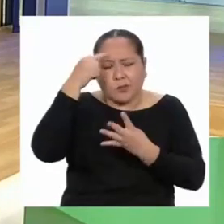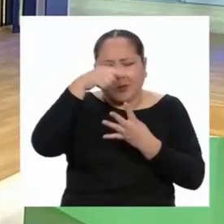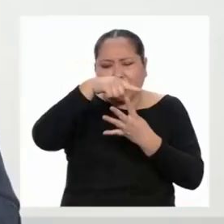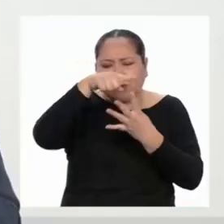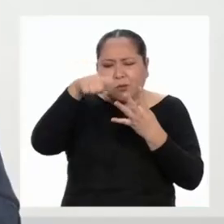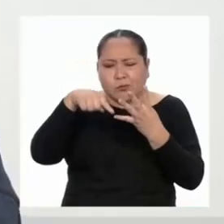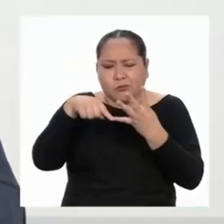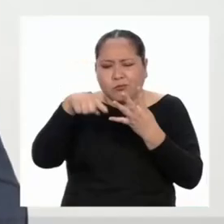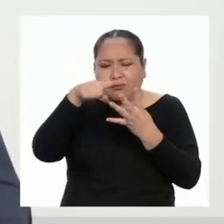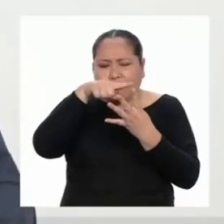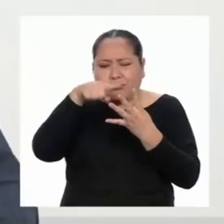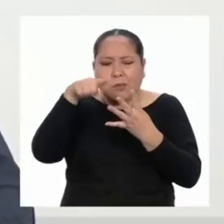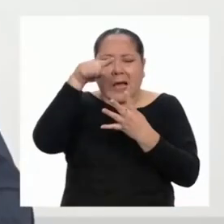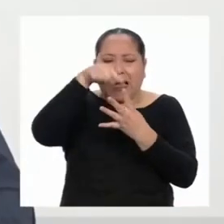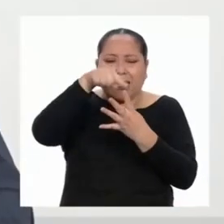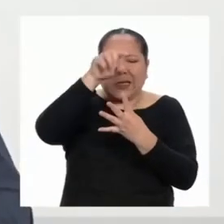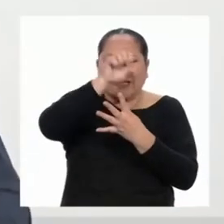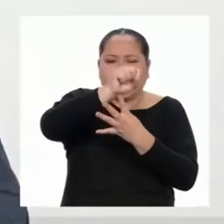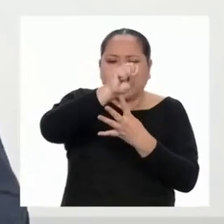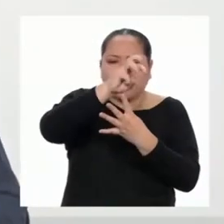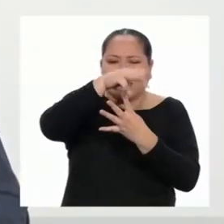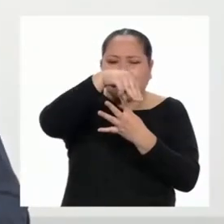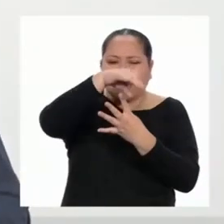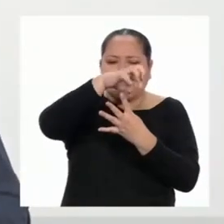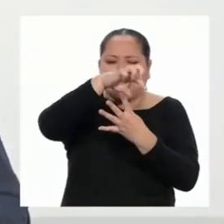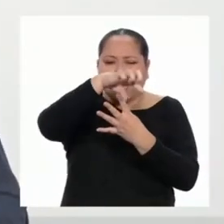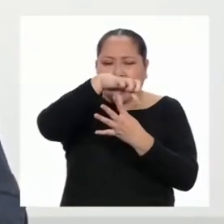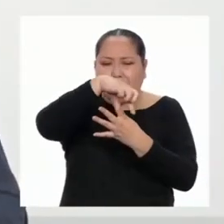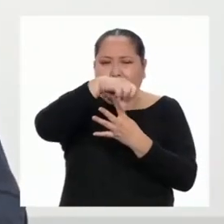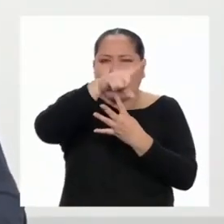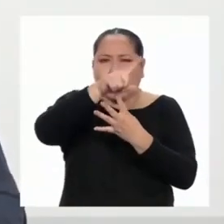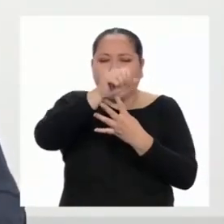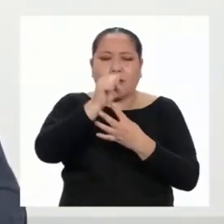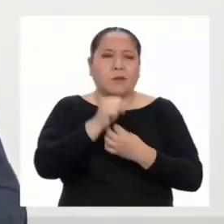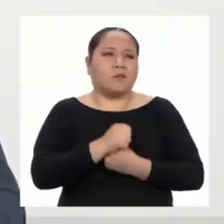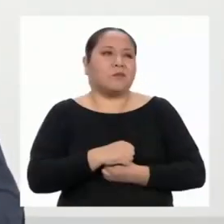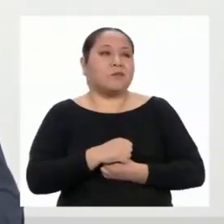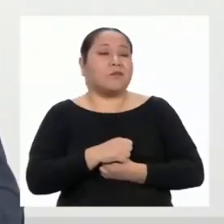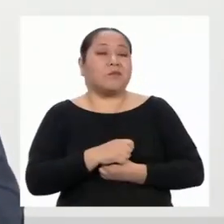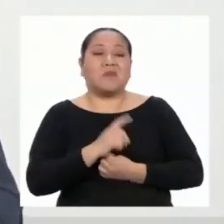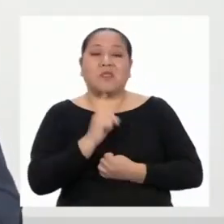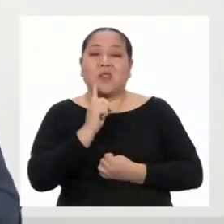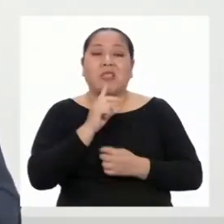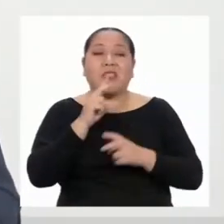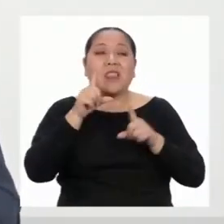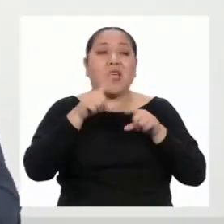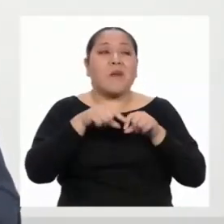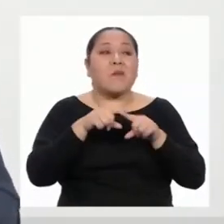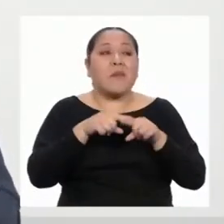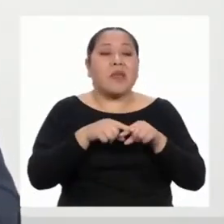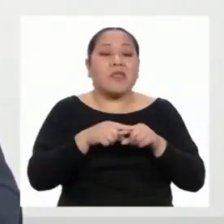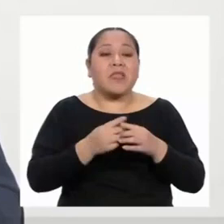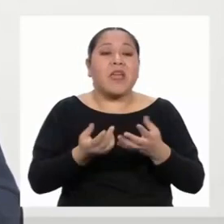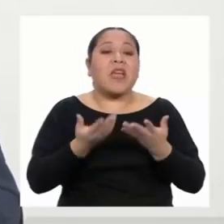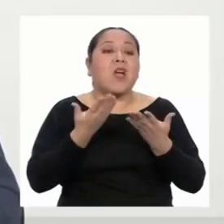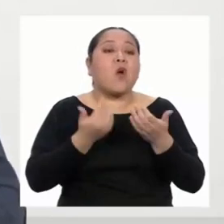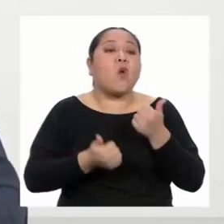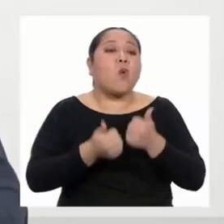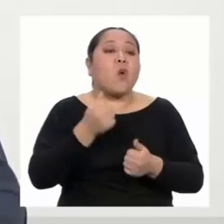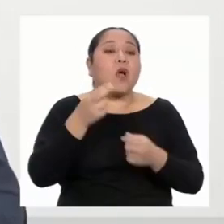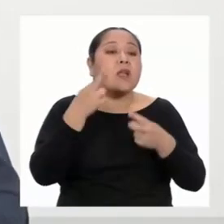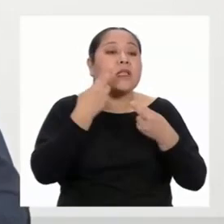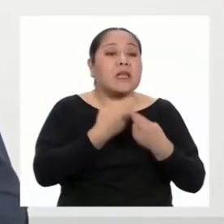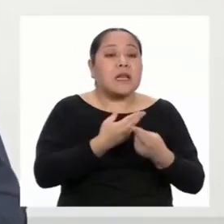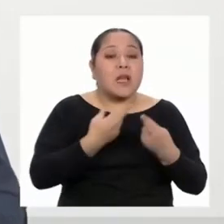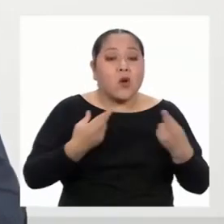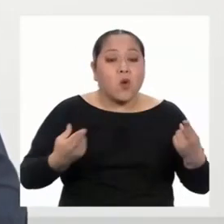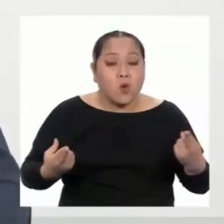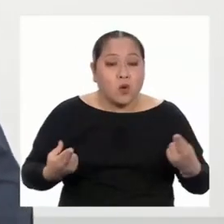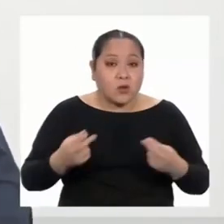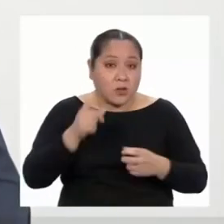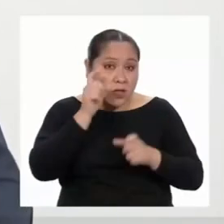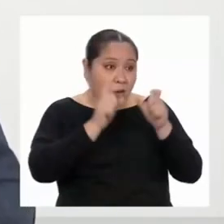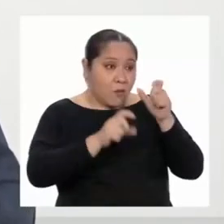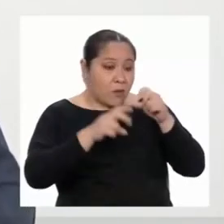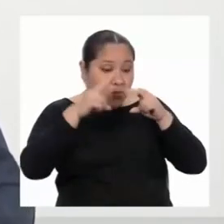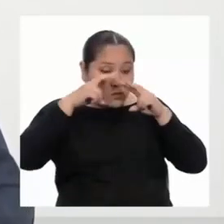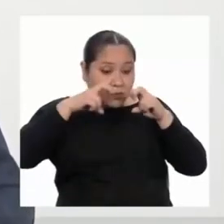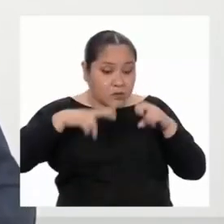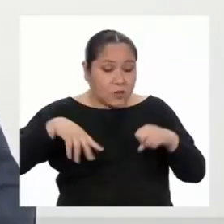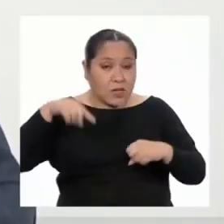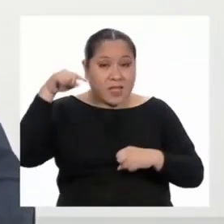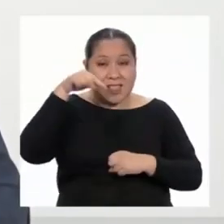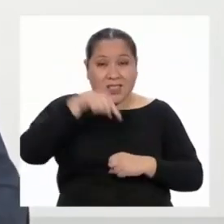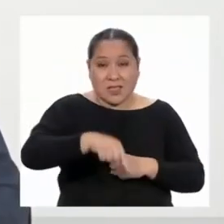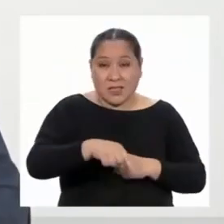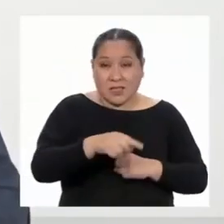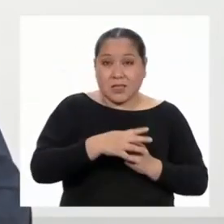aleatoria simple. En realidad, el tipo de muestreo depende mucho de los recursos disponibles del equipo investigador. En una situación